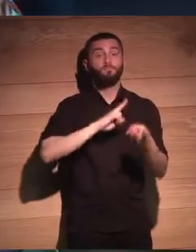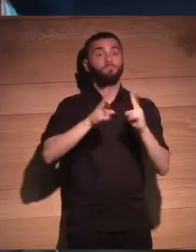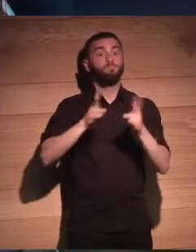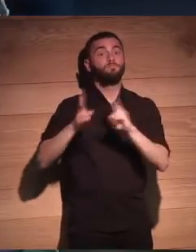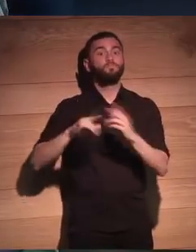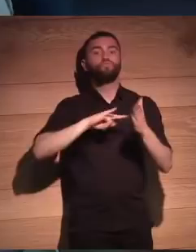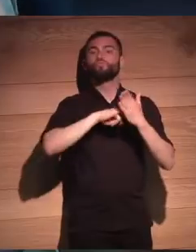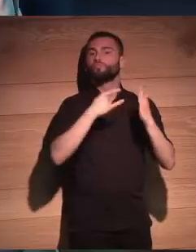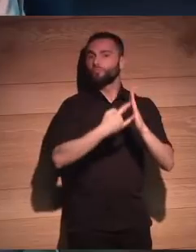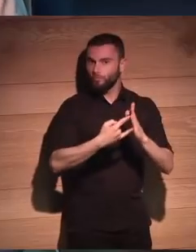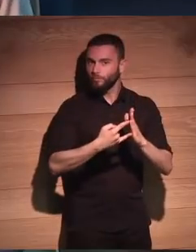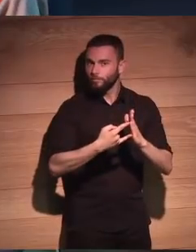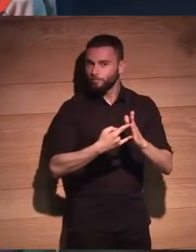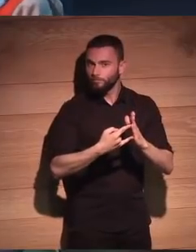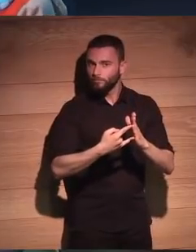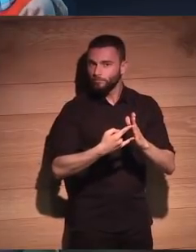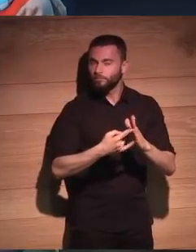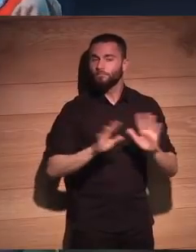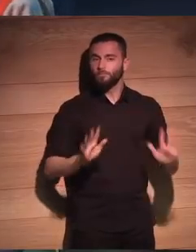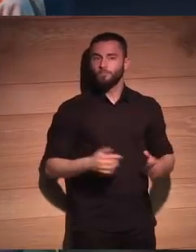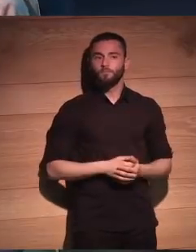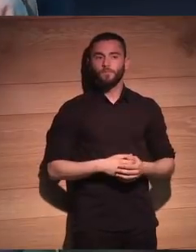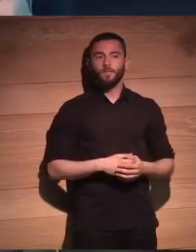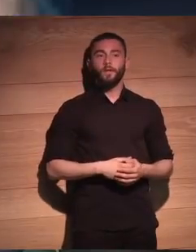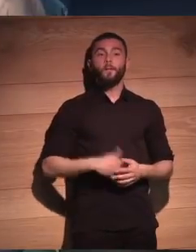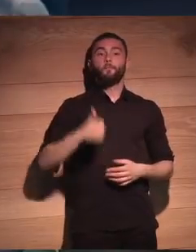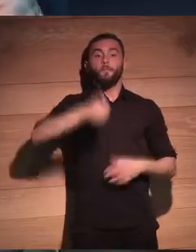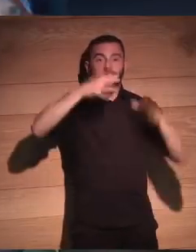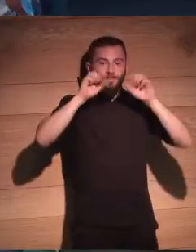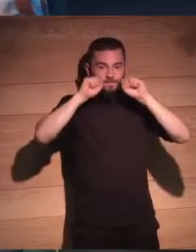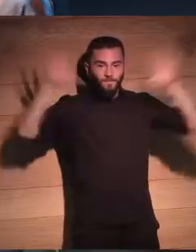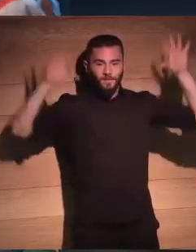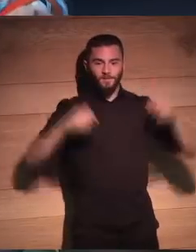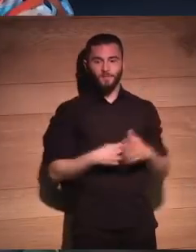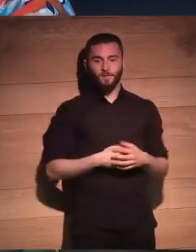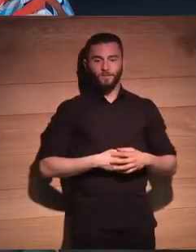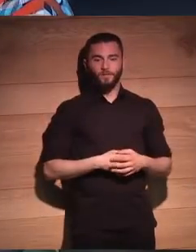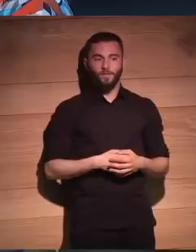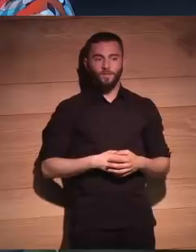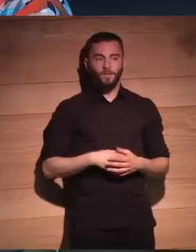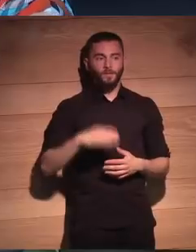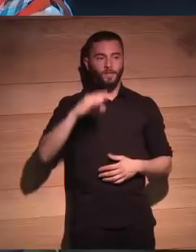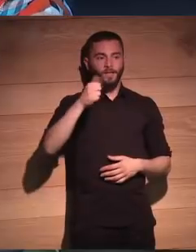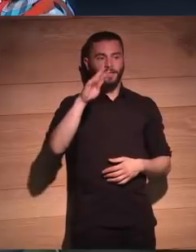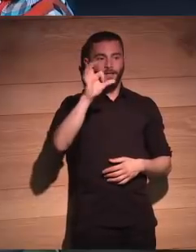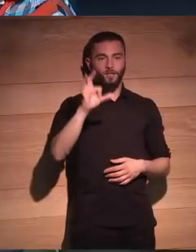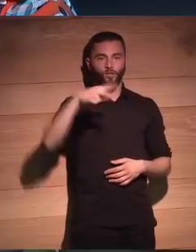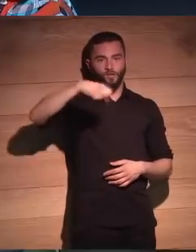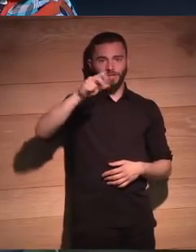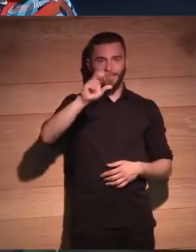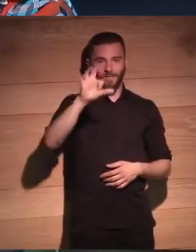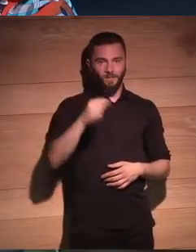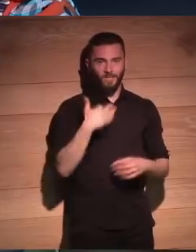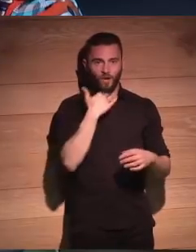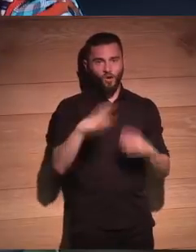resueltas, todas, absolutamente. Más martianadas. Solo quería apuntar una cosa, claro, lo de Carlos Navas, muy rápido. Sí. He dicho